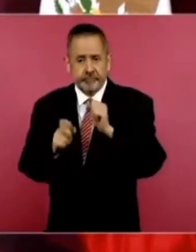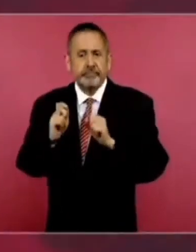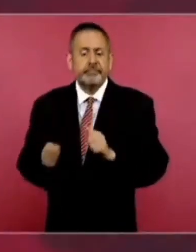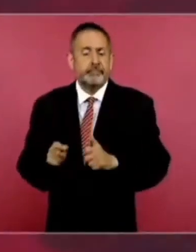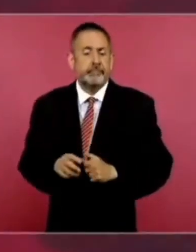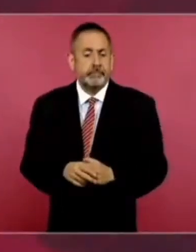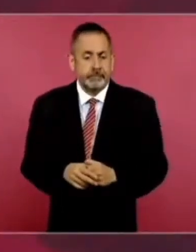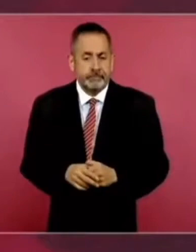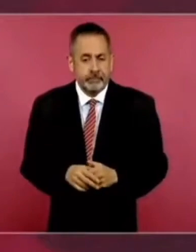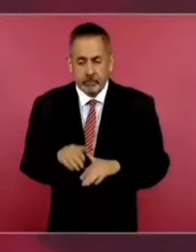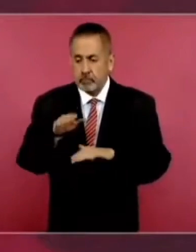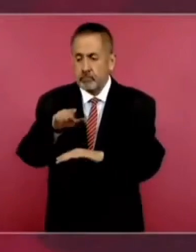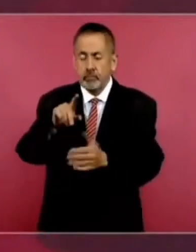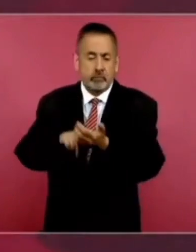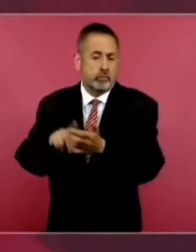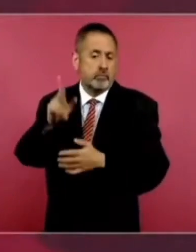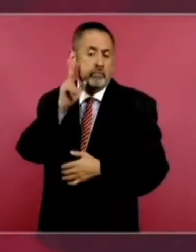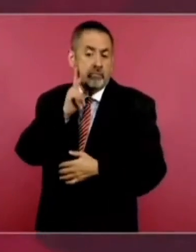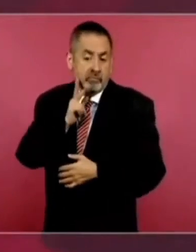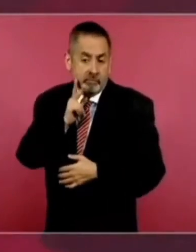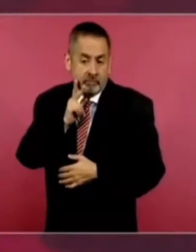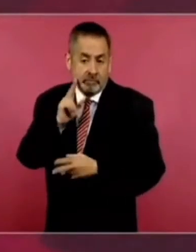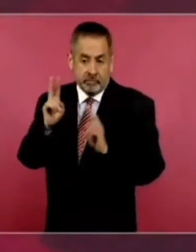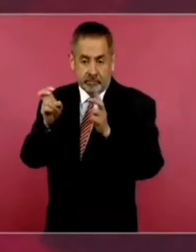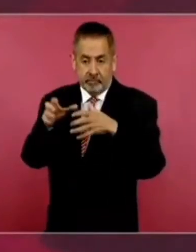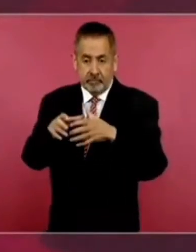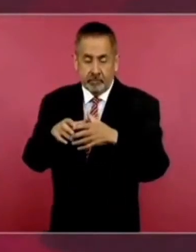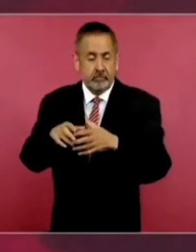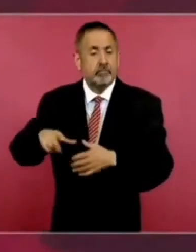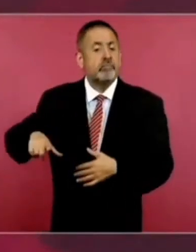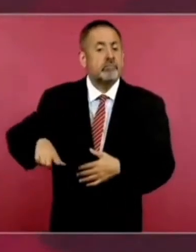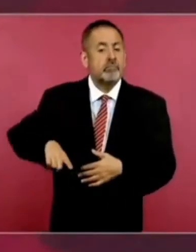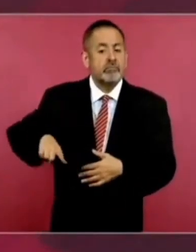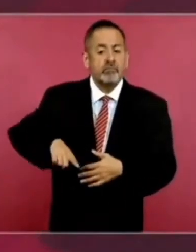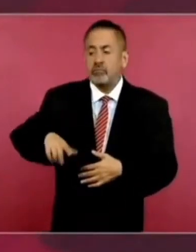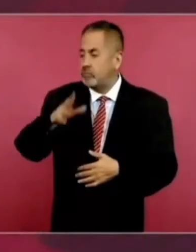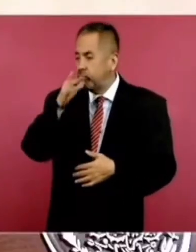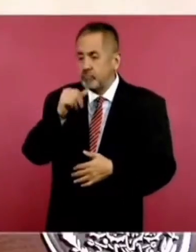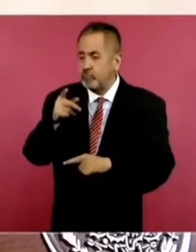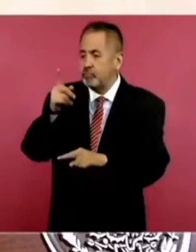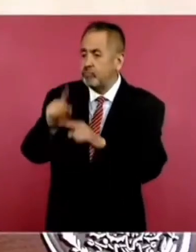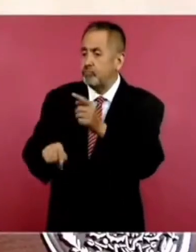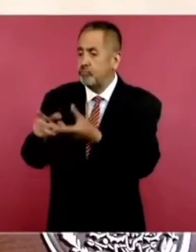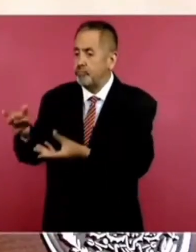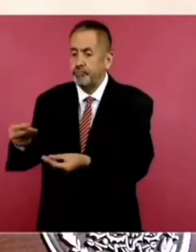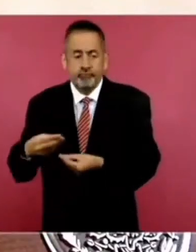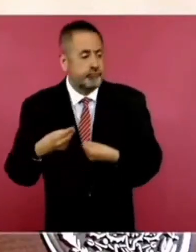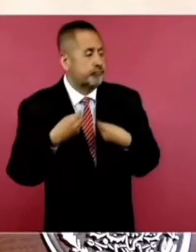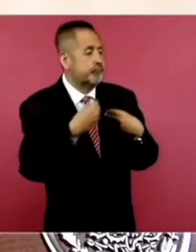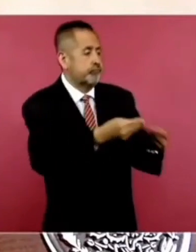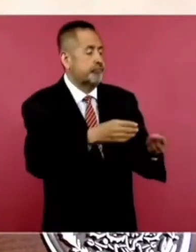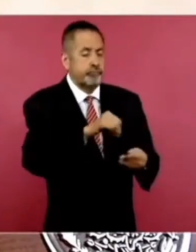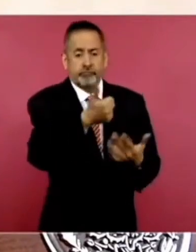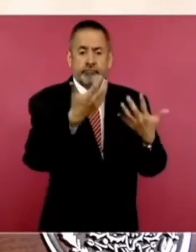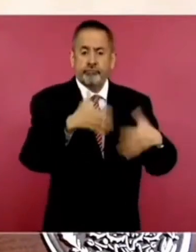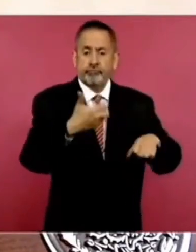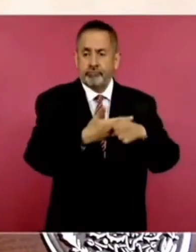en asuntos de petróleo el Estado no podía entregar